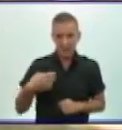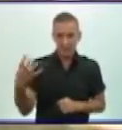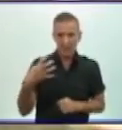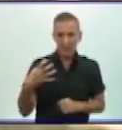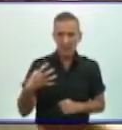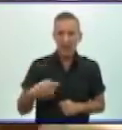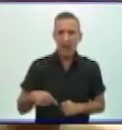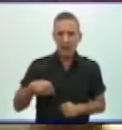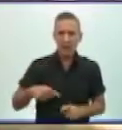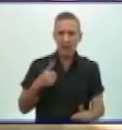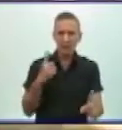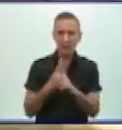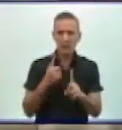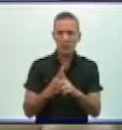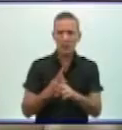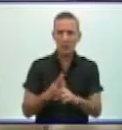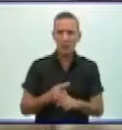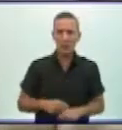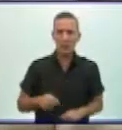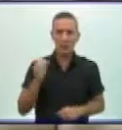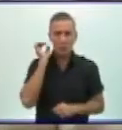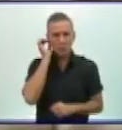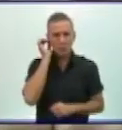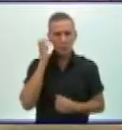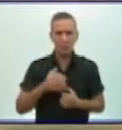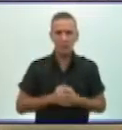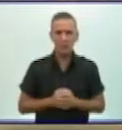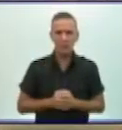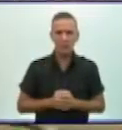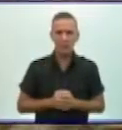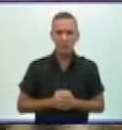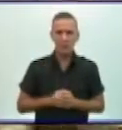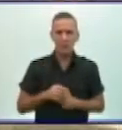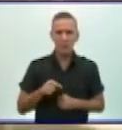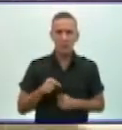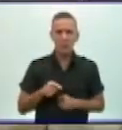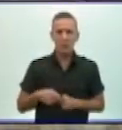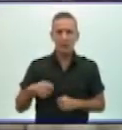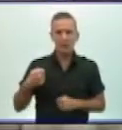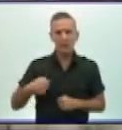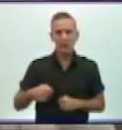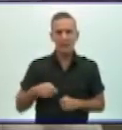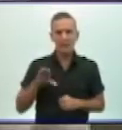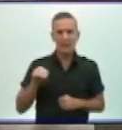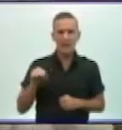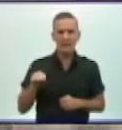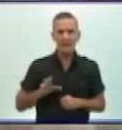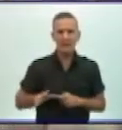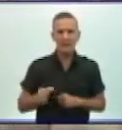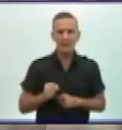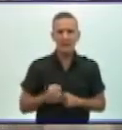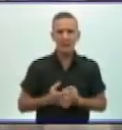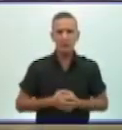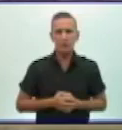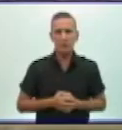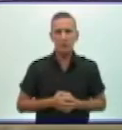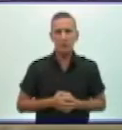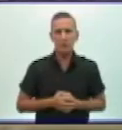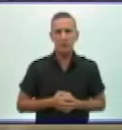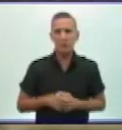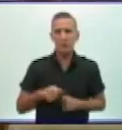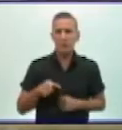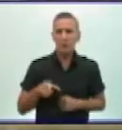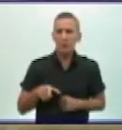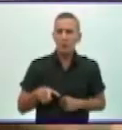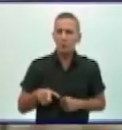encontré con Miriam y está que arde contigo. Tú no habrás dicho dónde yo estaba, ¿no? Debería, pero no le dije nada. Menos mal. Compadre, si tú no lo